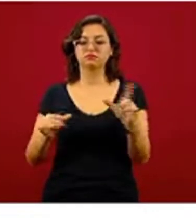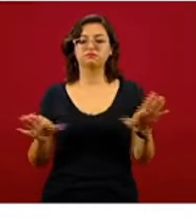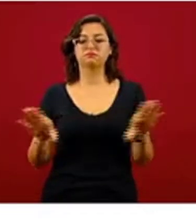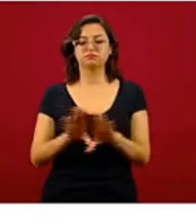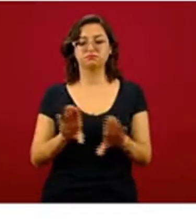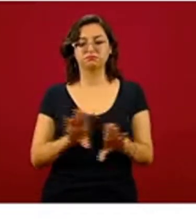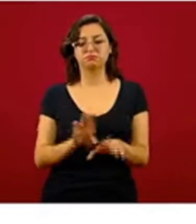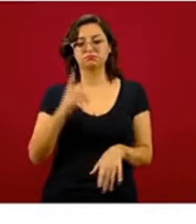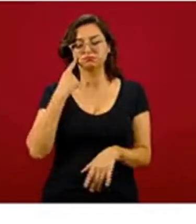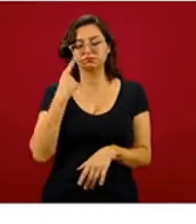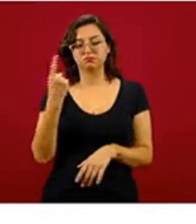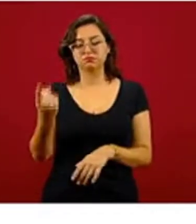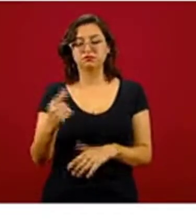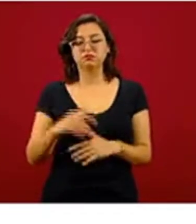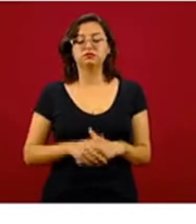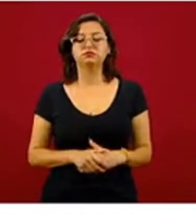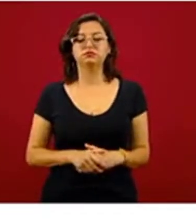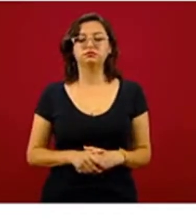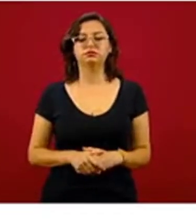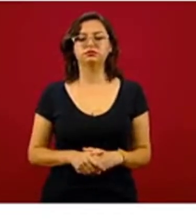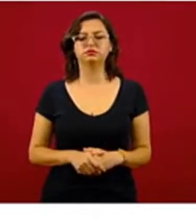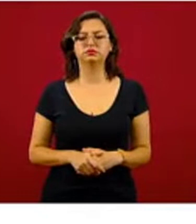siguiente diapositiva. Son